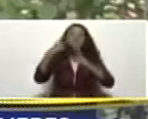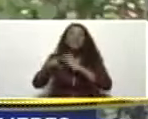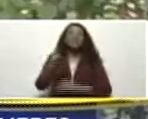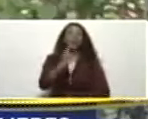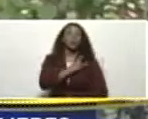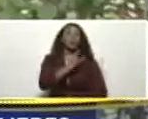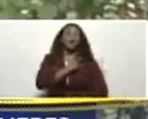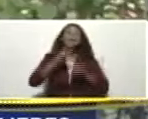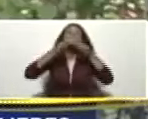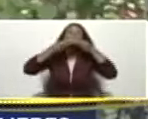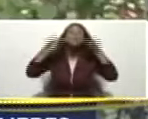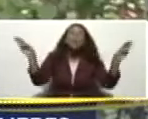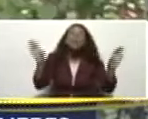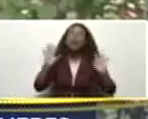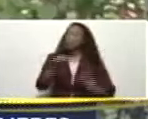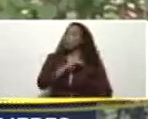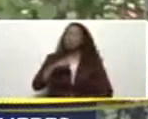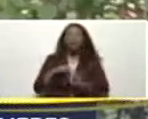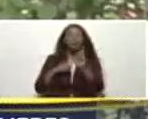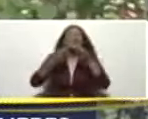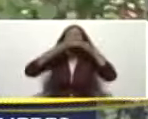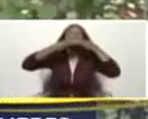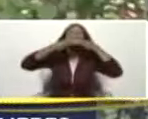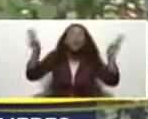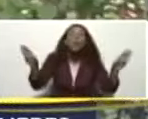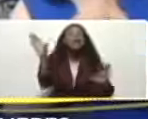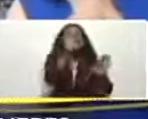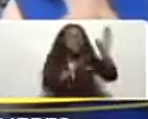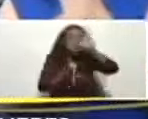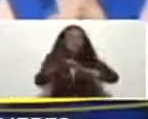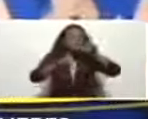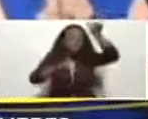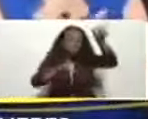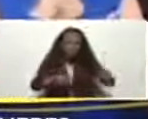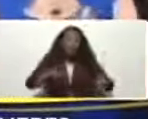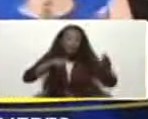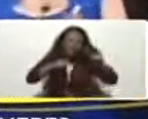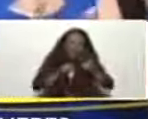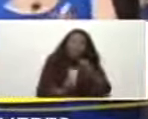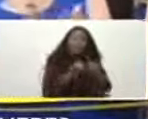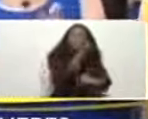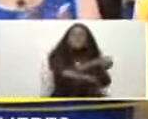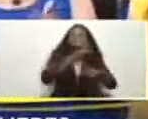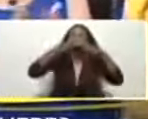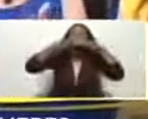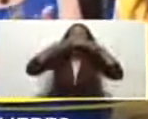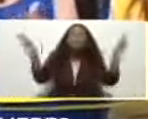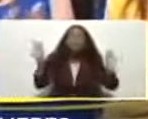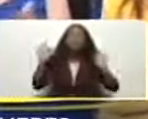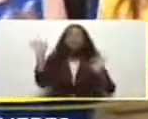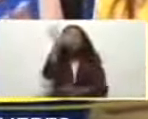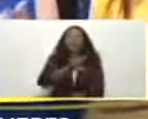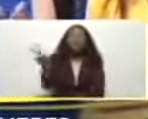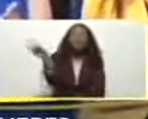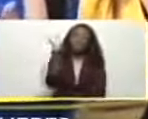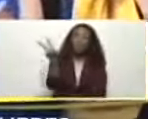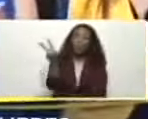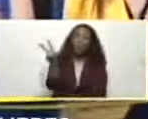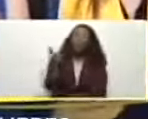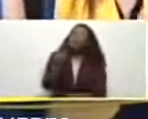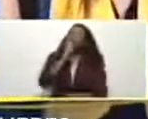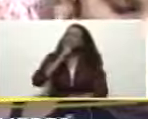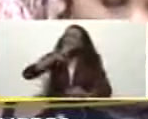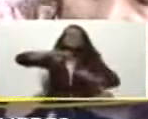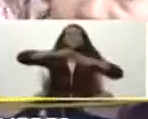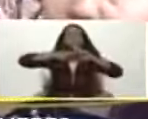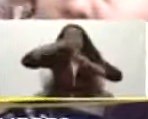universidades públicas de Venezuela, porque las científicas y los científicos venimos de las universidades públicas del país, con las dificultades